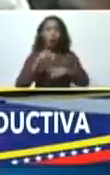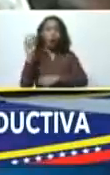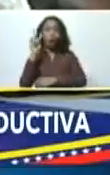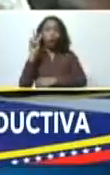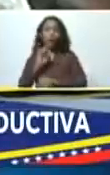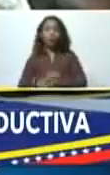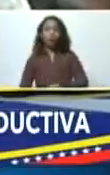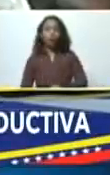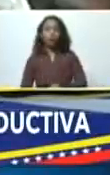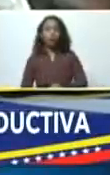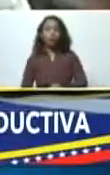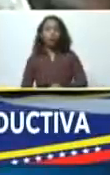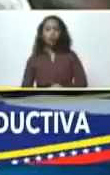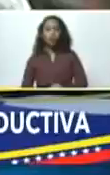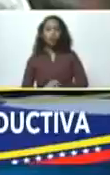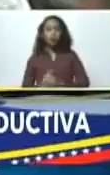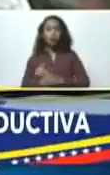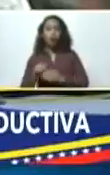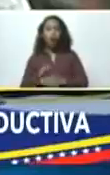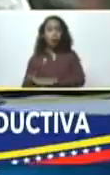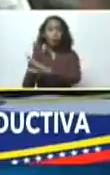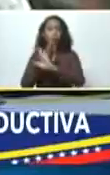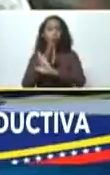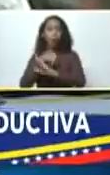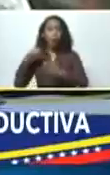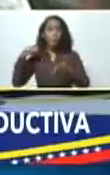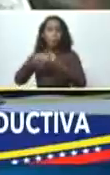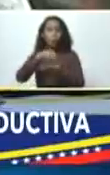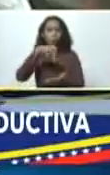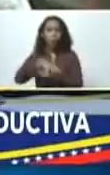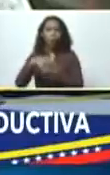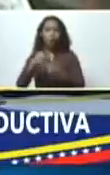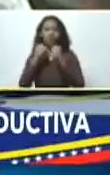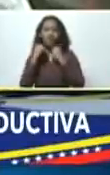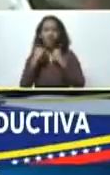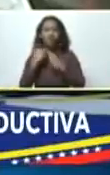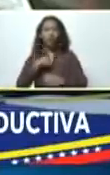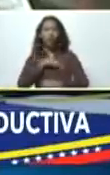Agro-Venezuela. El bloqueo golpeó duramente nuestra economía,